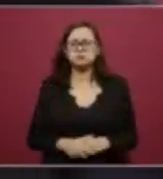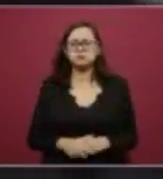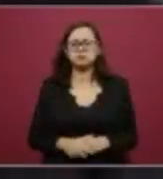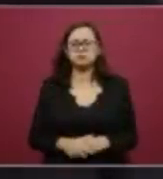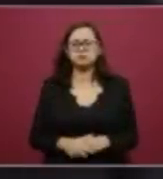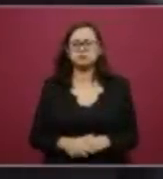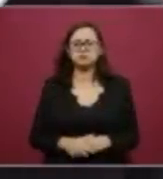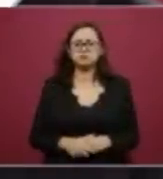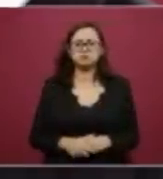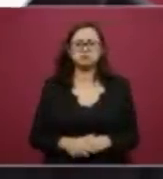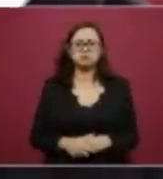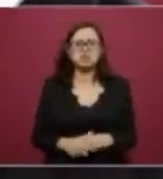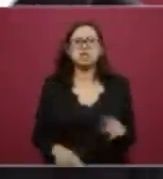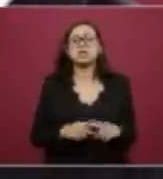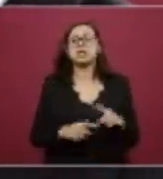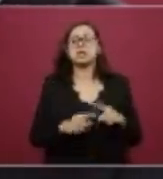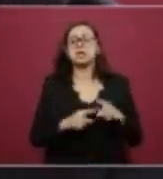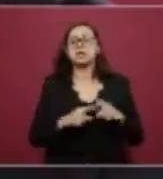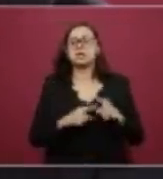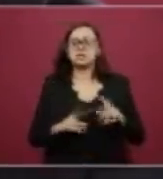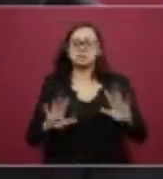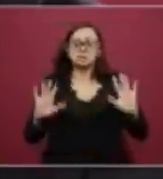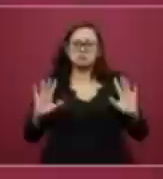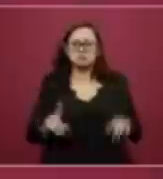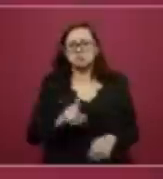mantener su fuente.